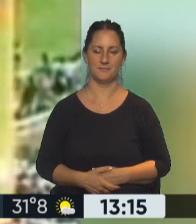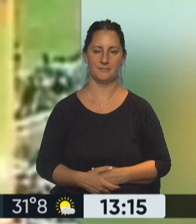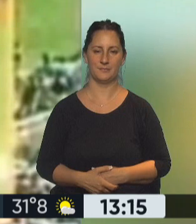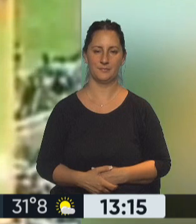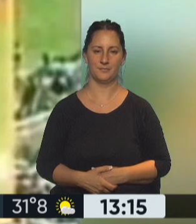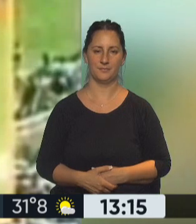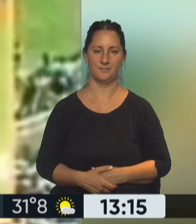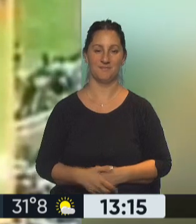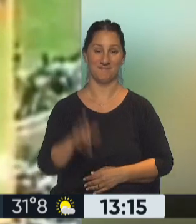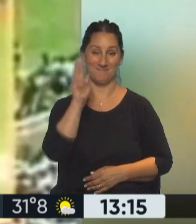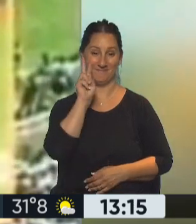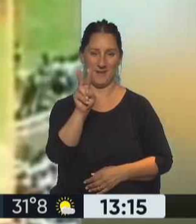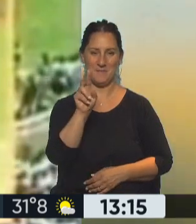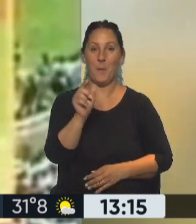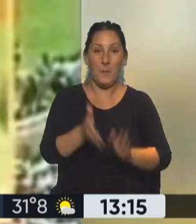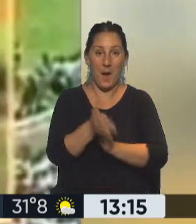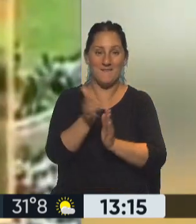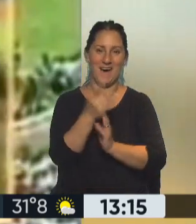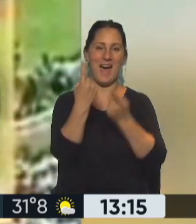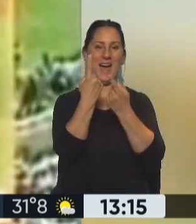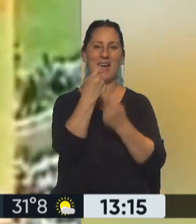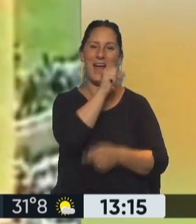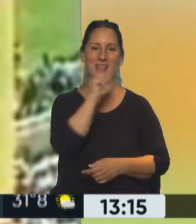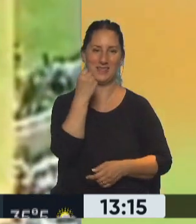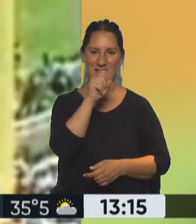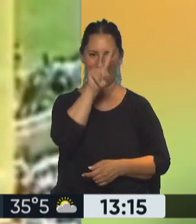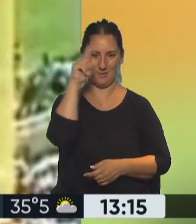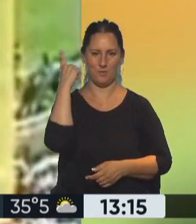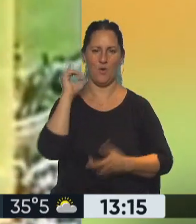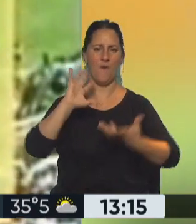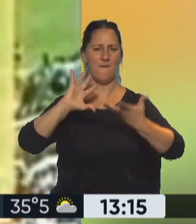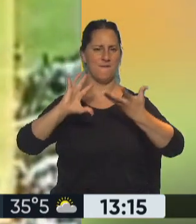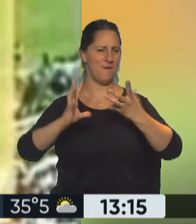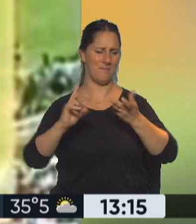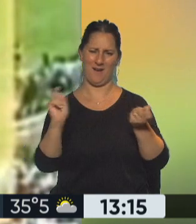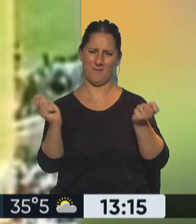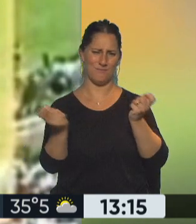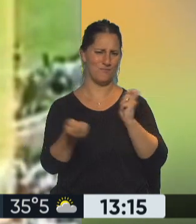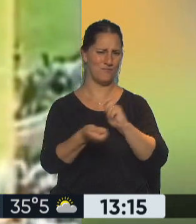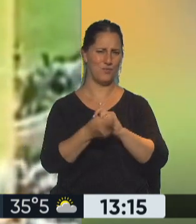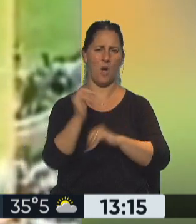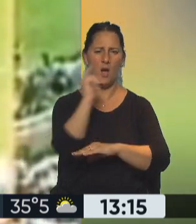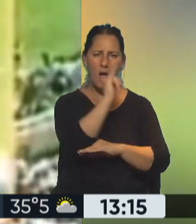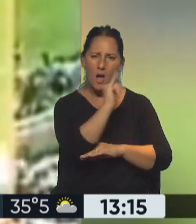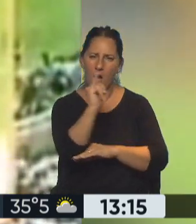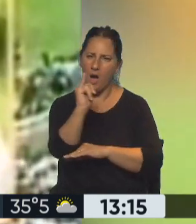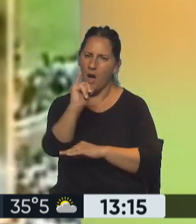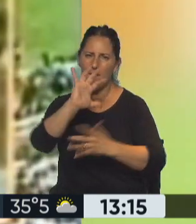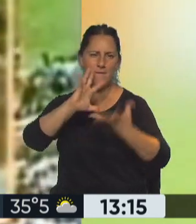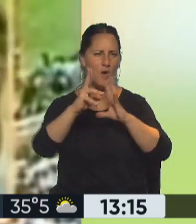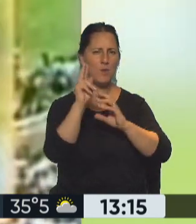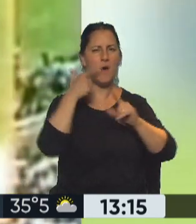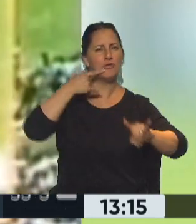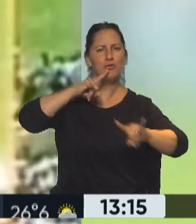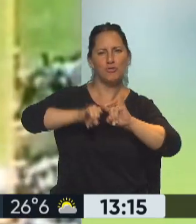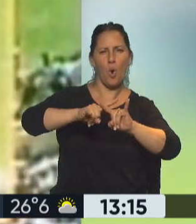Ahí los vemos eh A punto de cantar el himno nacional Mira la forma de bueno cambió todo hasta la forma de transmitir visualmente la forma de